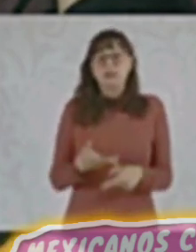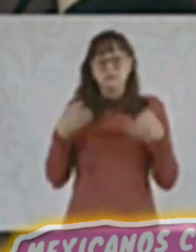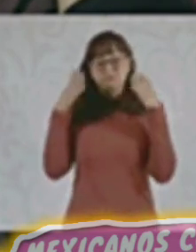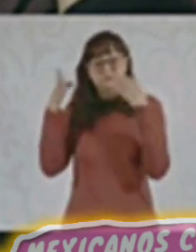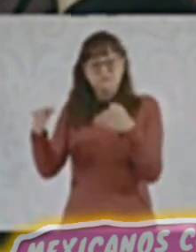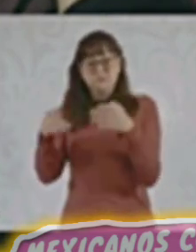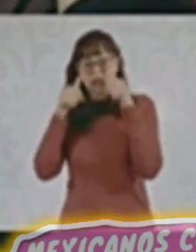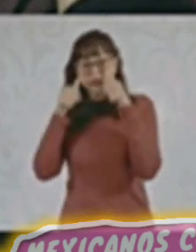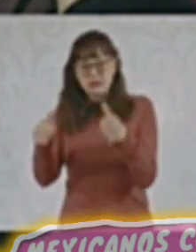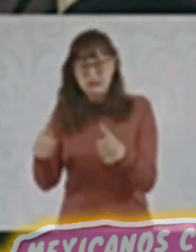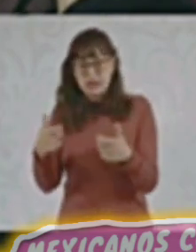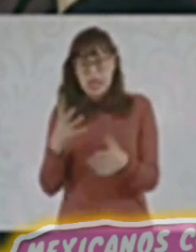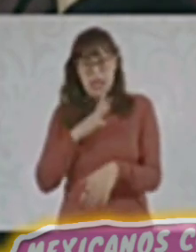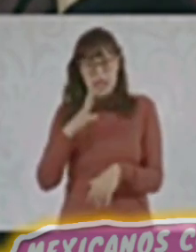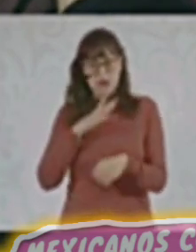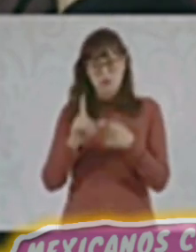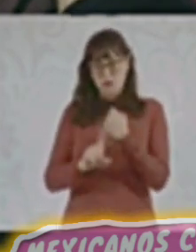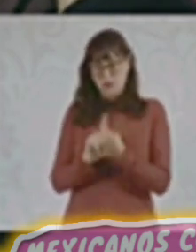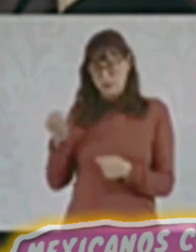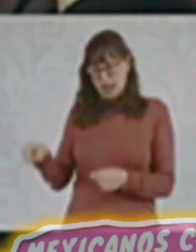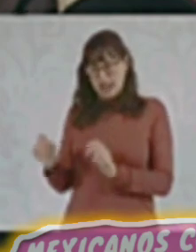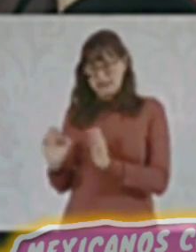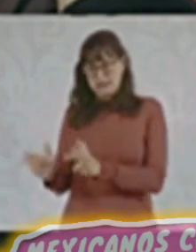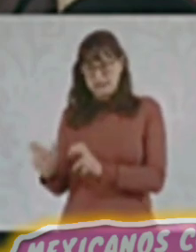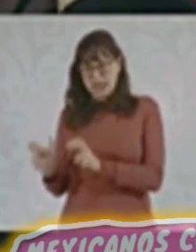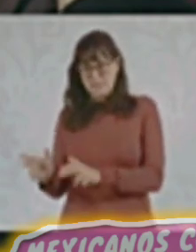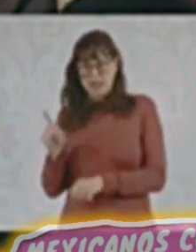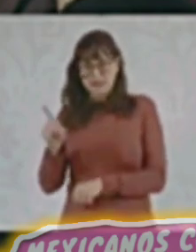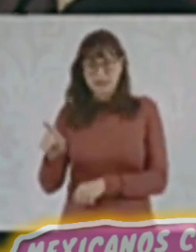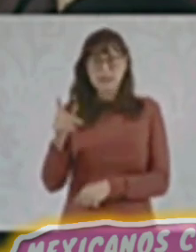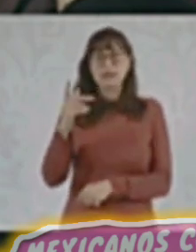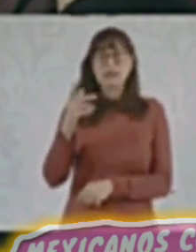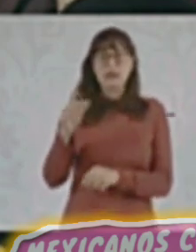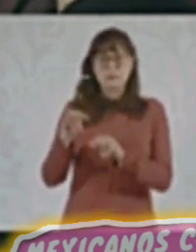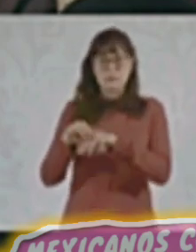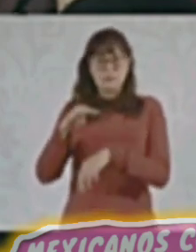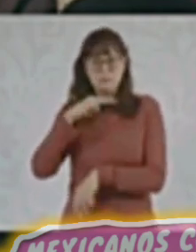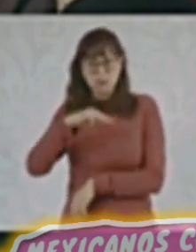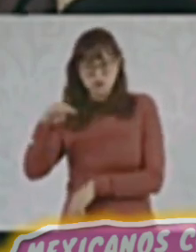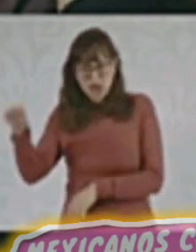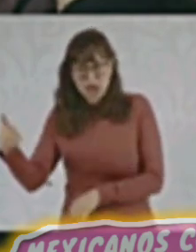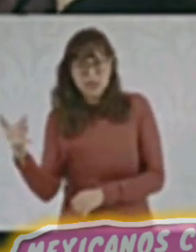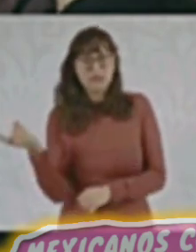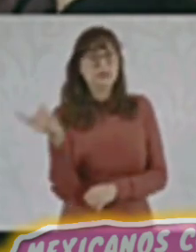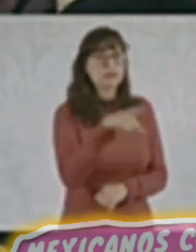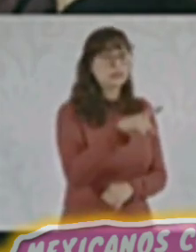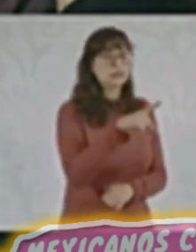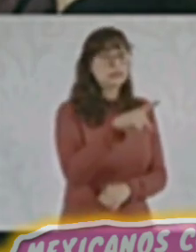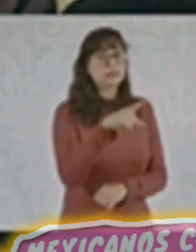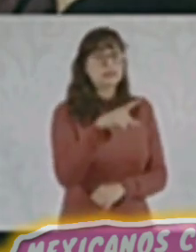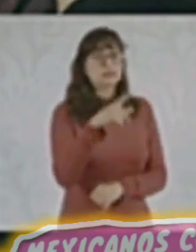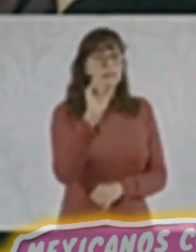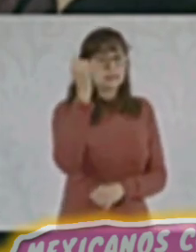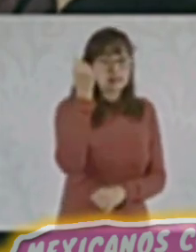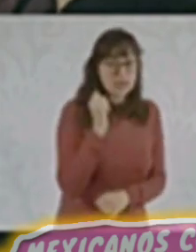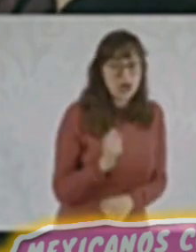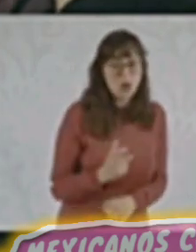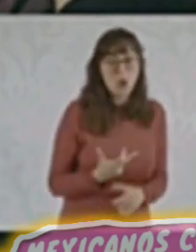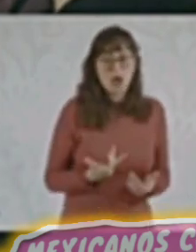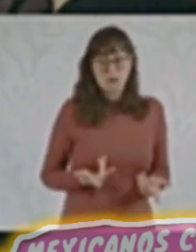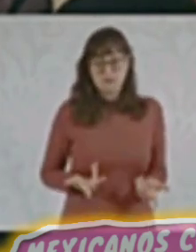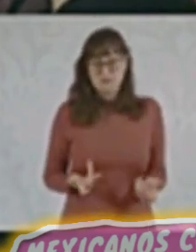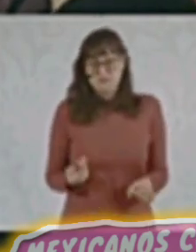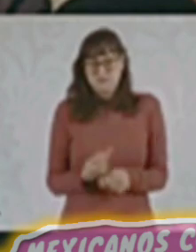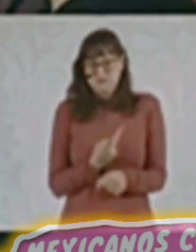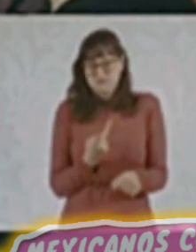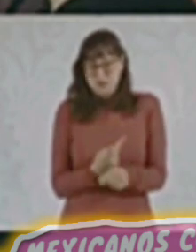el foco de Chiapas, está el foco de Sinaloa. En Michoacán, que parecía que nos estamos olvidando de este tema,